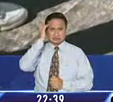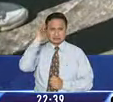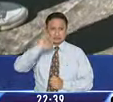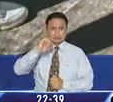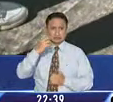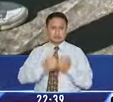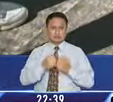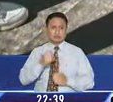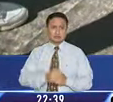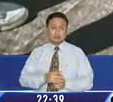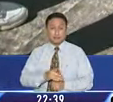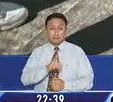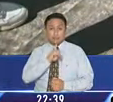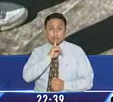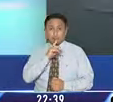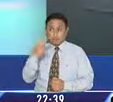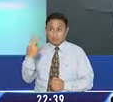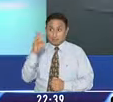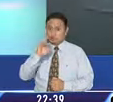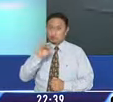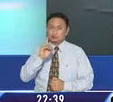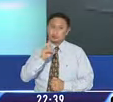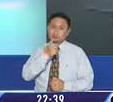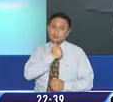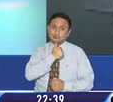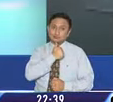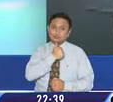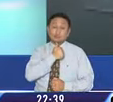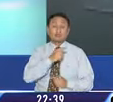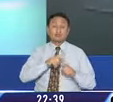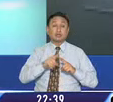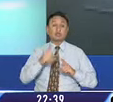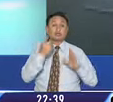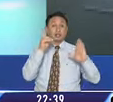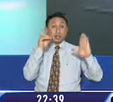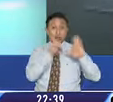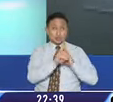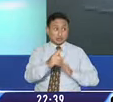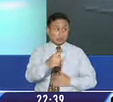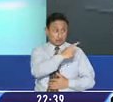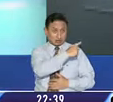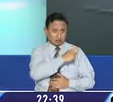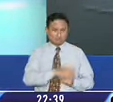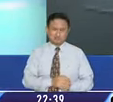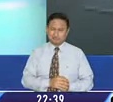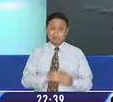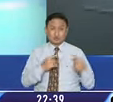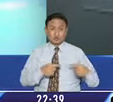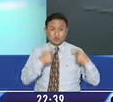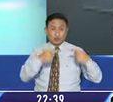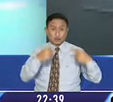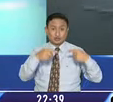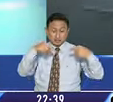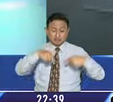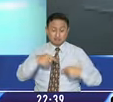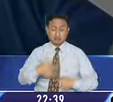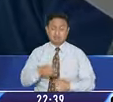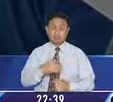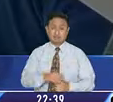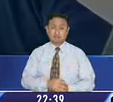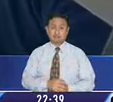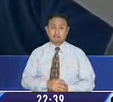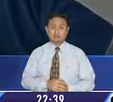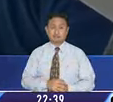delictiva, prefieren guardar su identidad, pero sí denuncian que bajo este modus operandi, cada día son más frecuentes los asaltos.